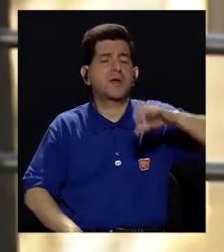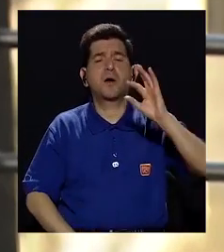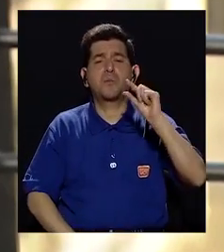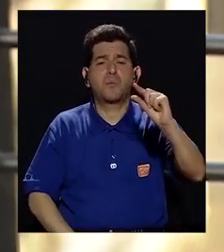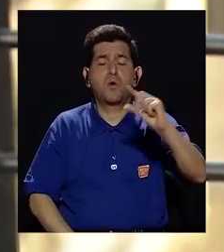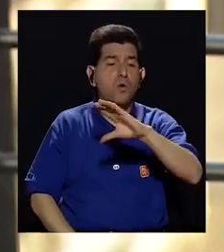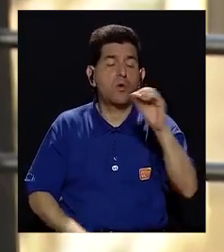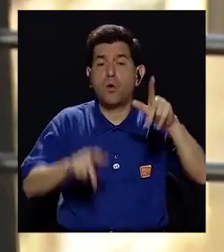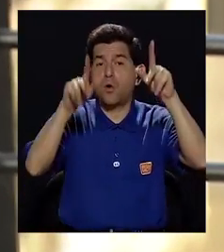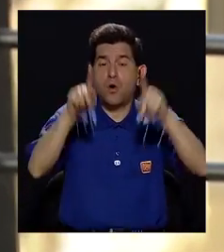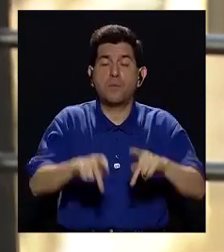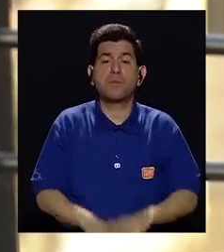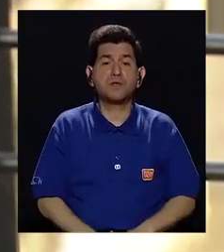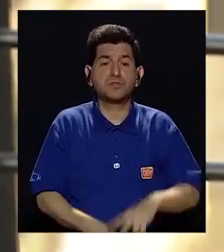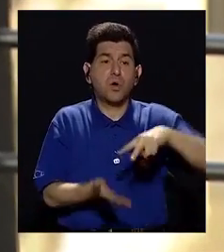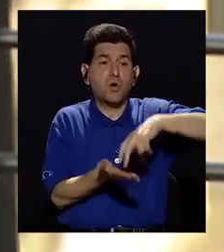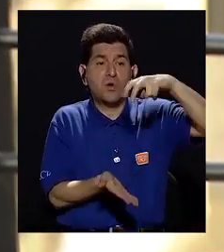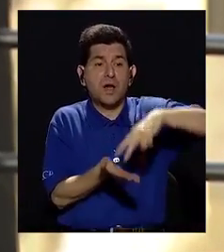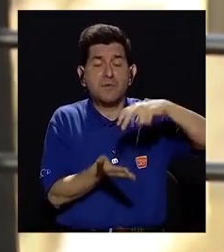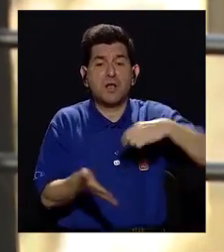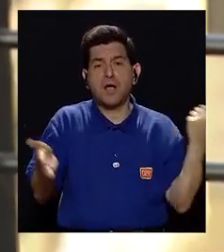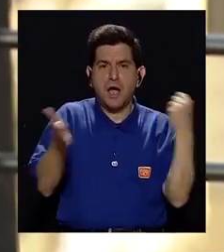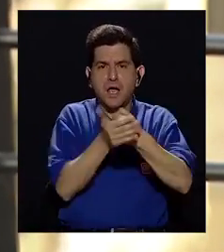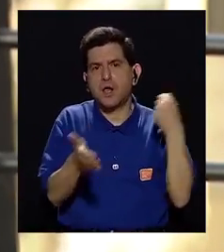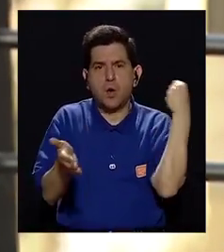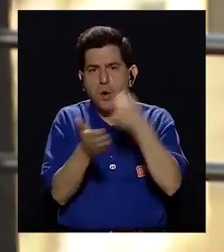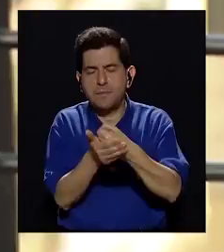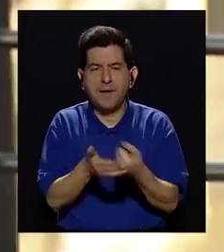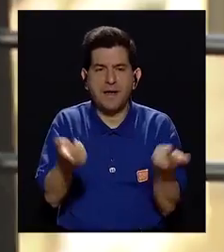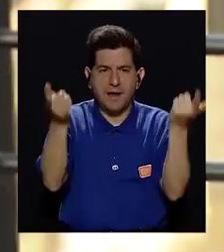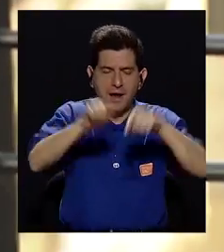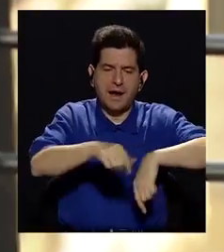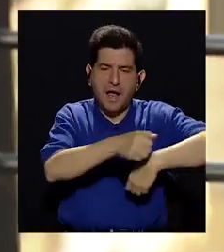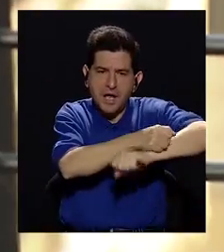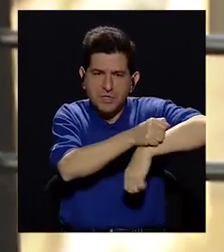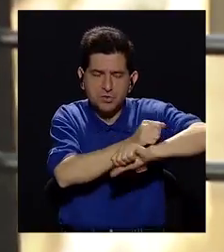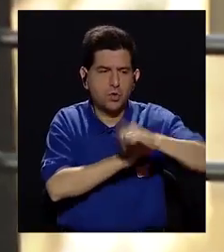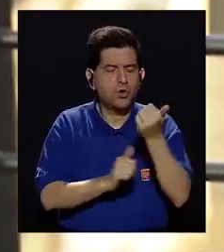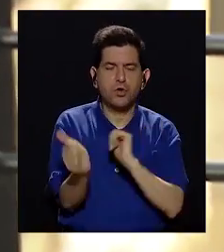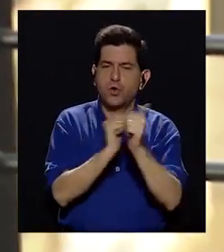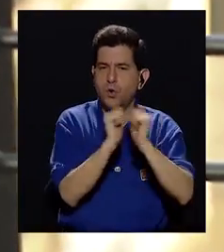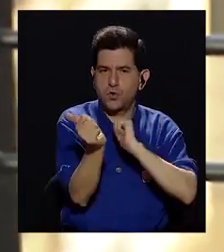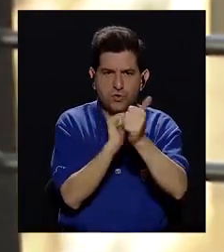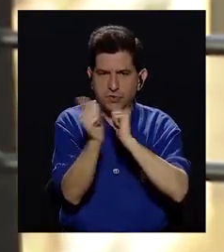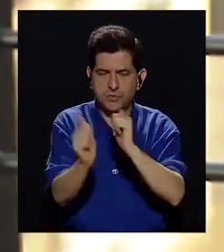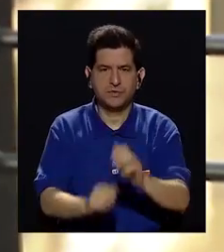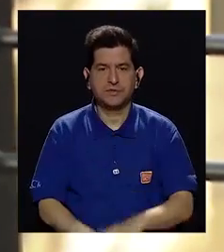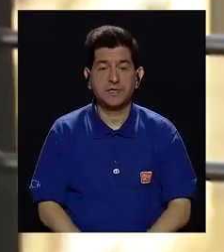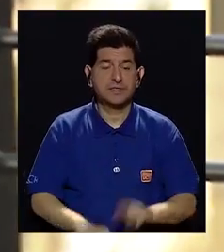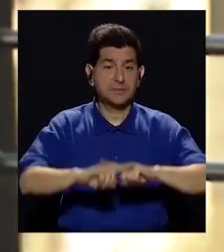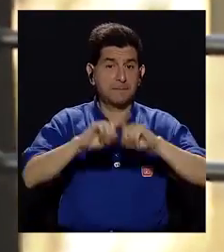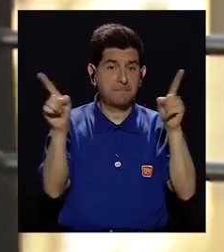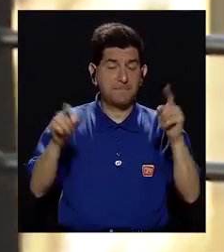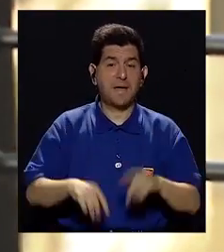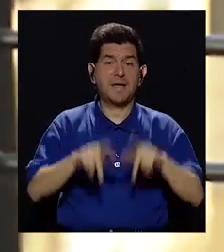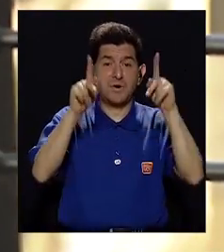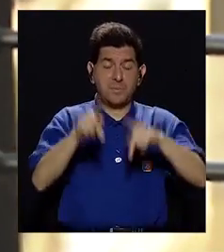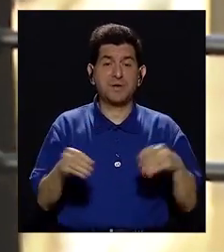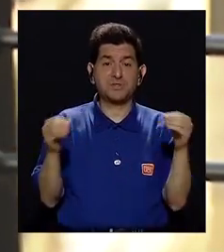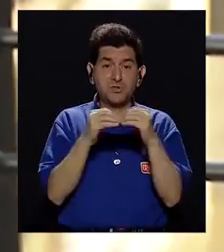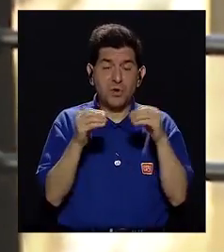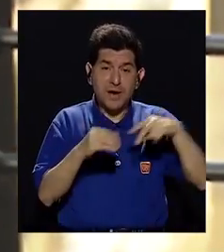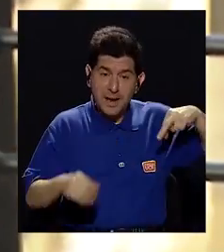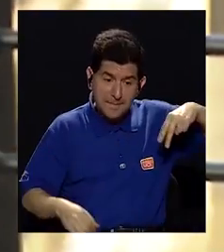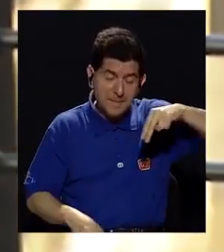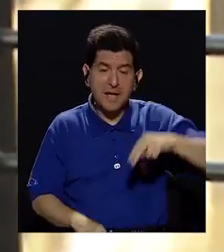poco, que el que brinca y lo golpean mientras brinca, como es en el caso del fútbol y otros deportes parecidos. Pero más bien, el que